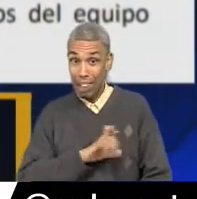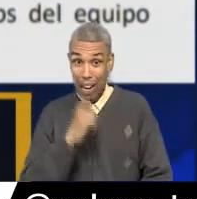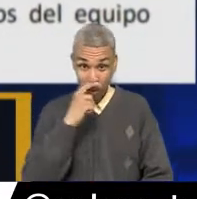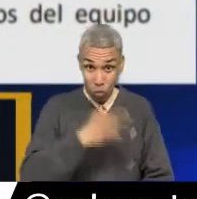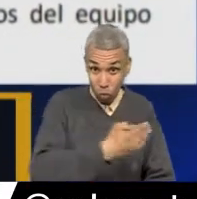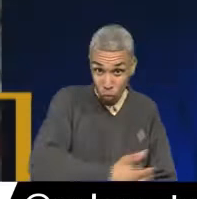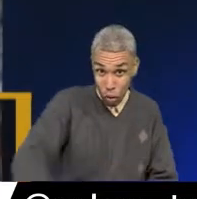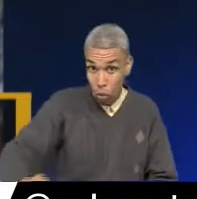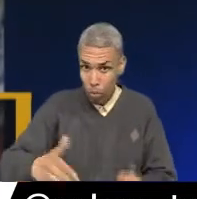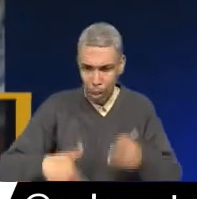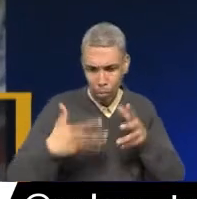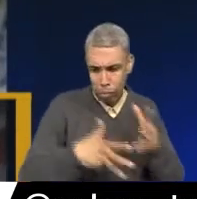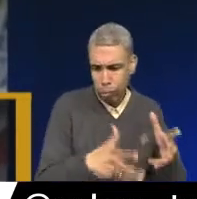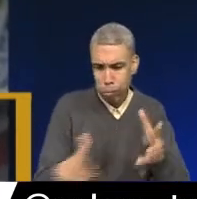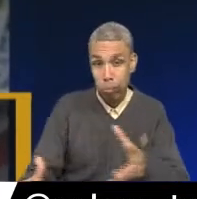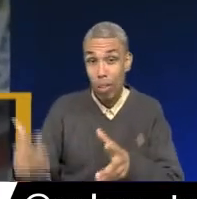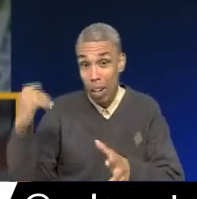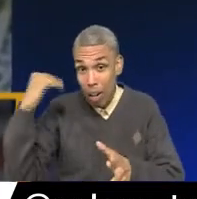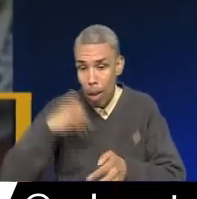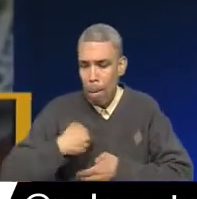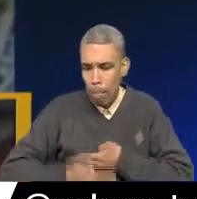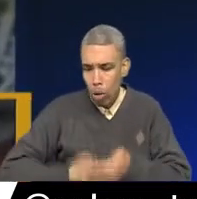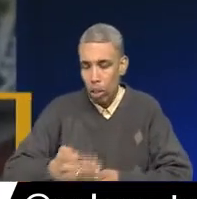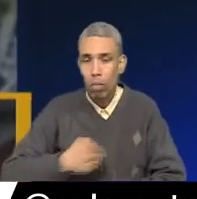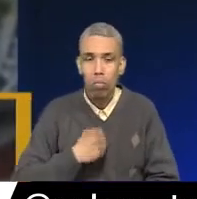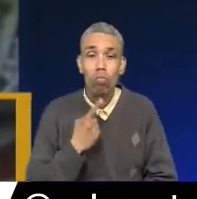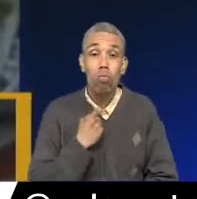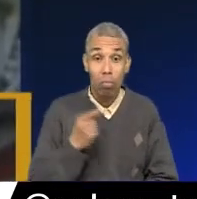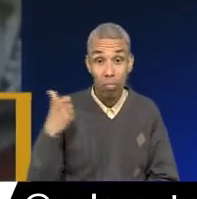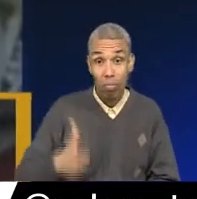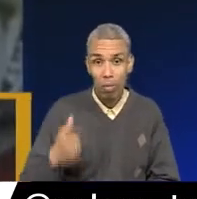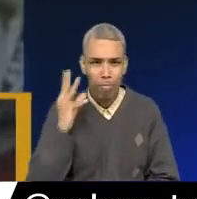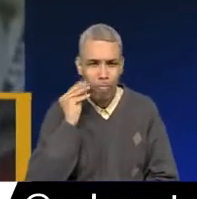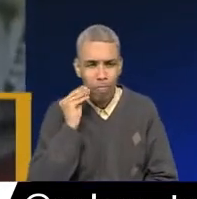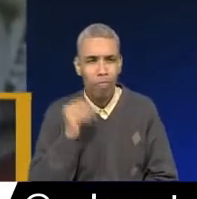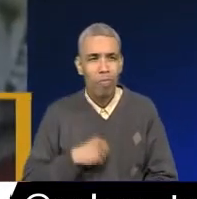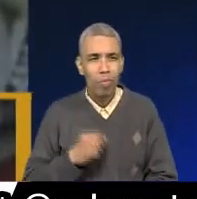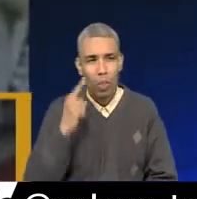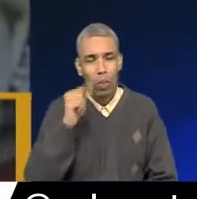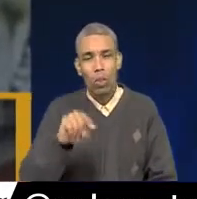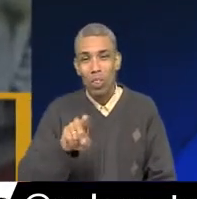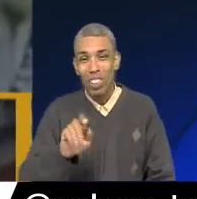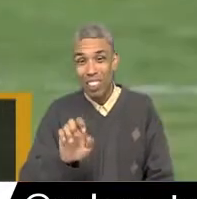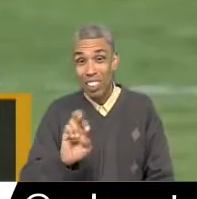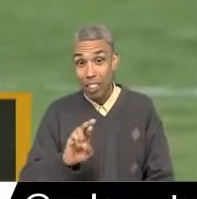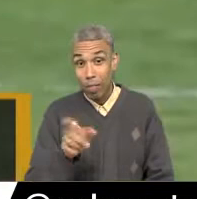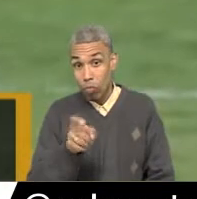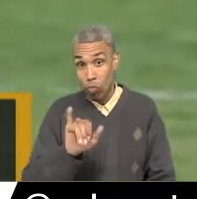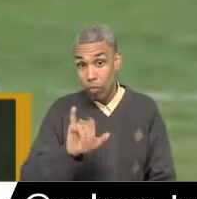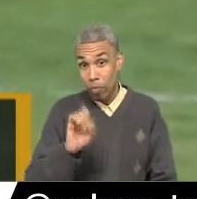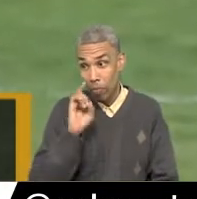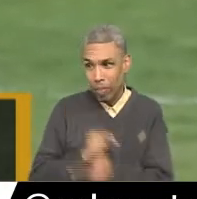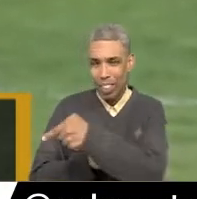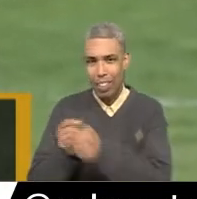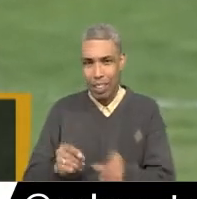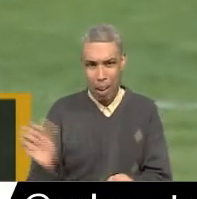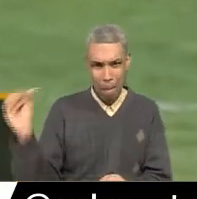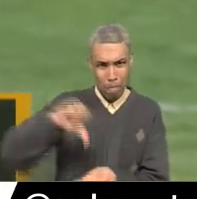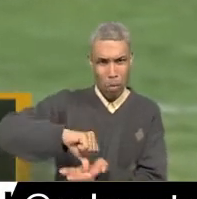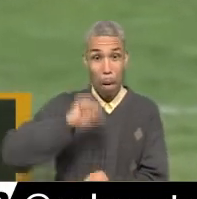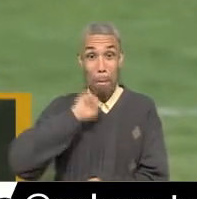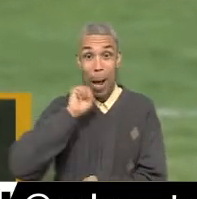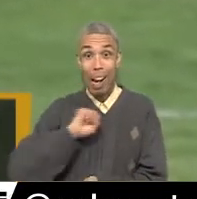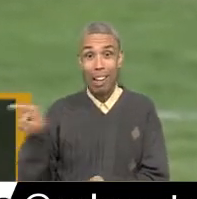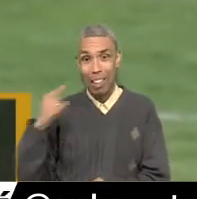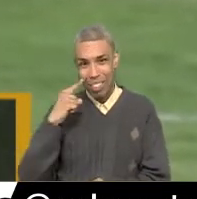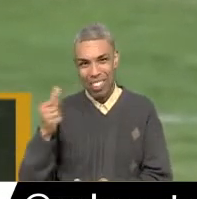este deporte. Por otro lado, el barranqueño Sergio Herrera ha sido uno de los jugadores más emblemáticos de toda la historia del equipo petrolero. Posee